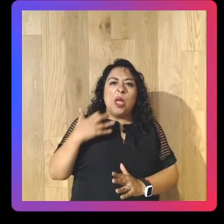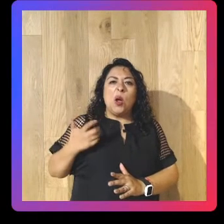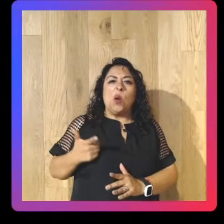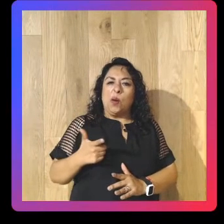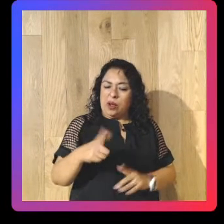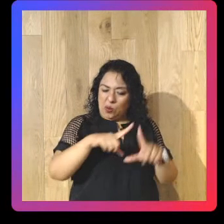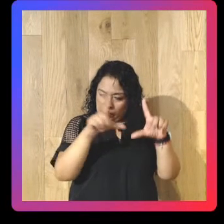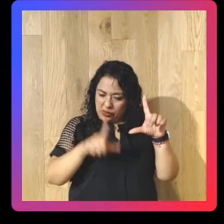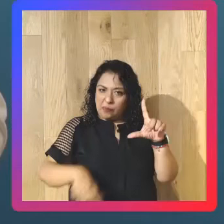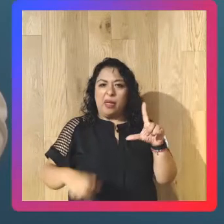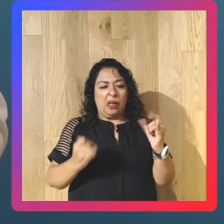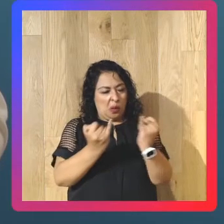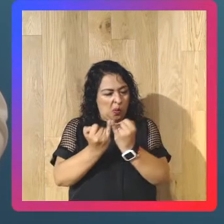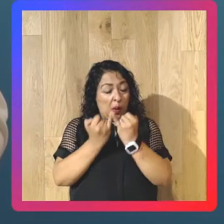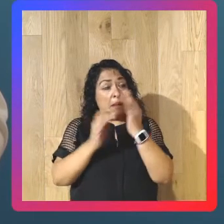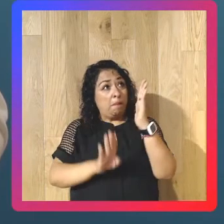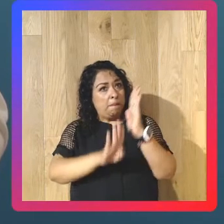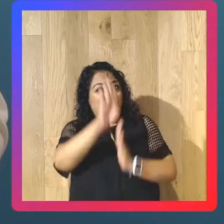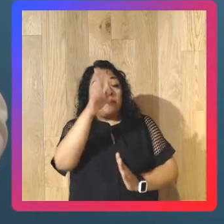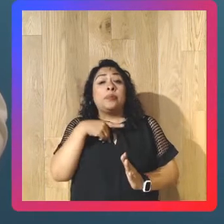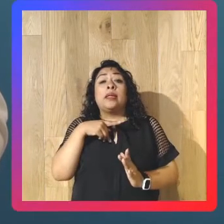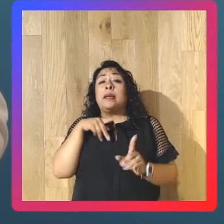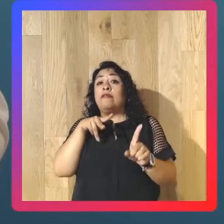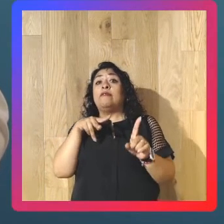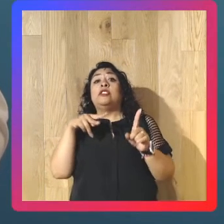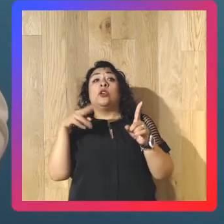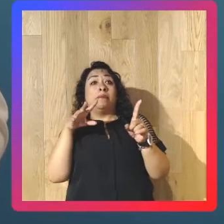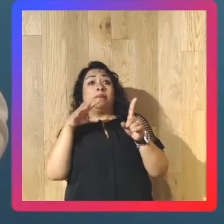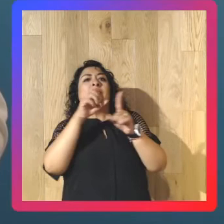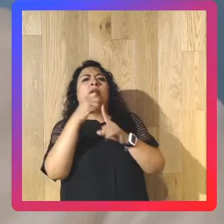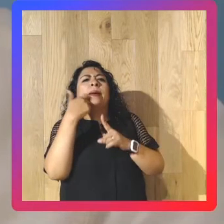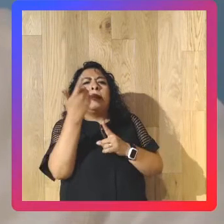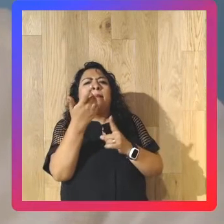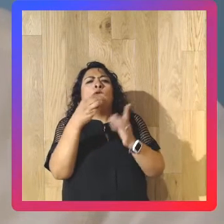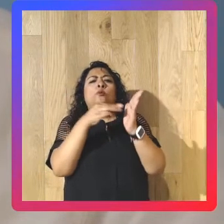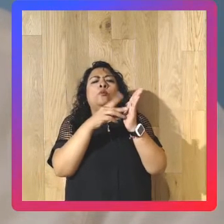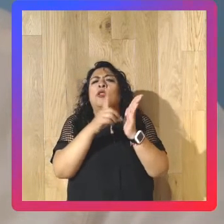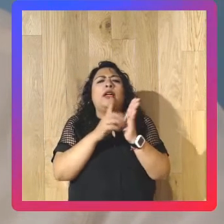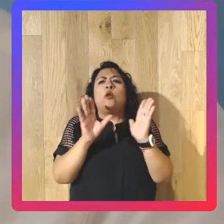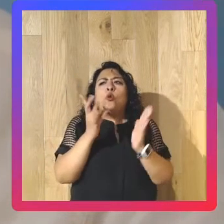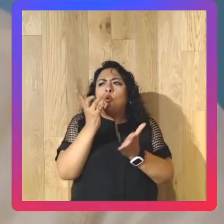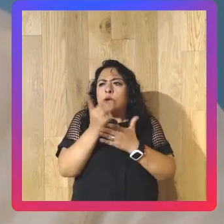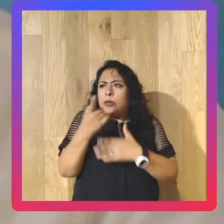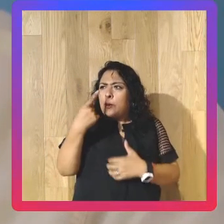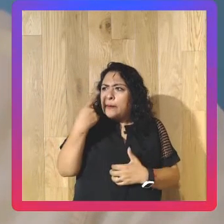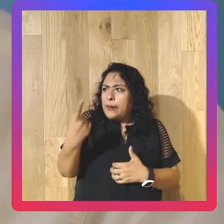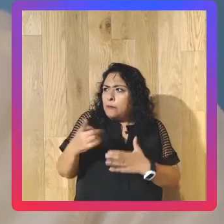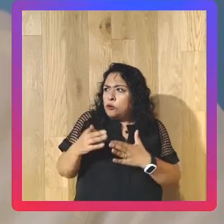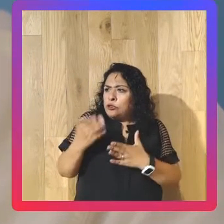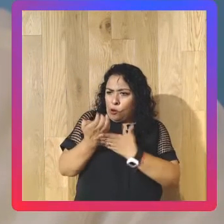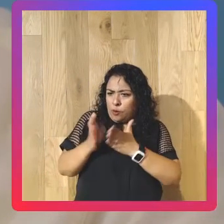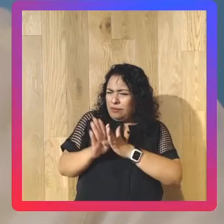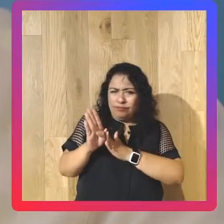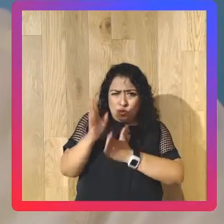y para México. Nuestra visión es crear un modelo donde no solo se refleje el crecimiento